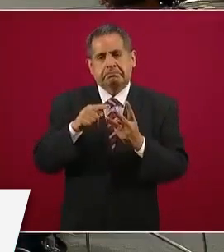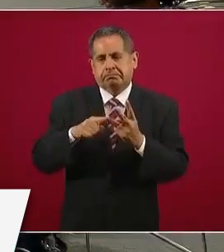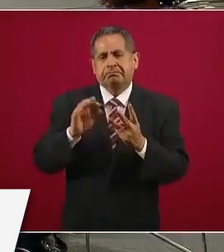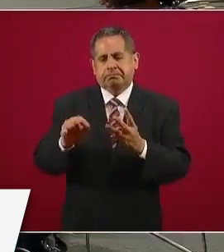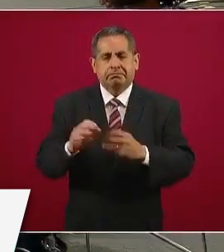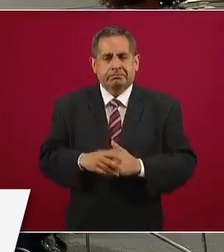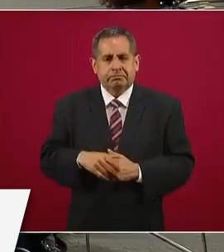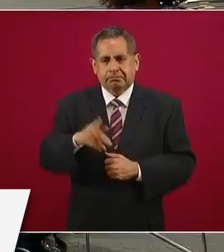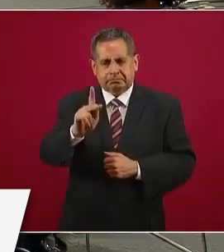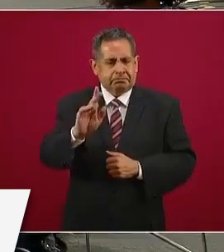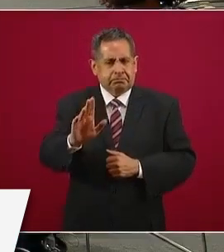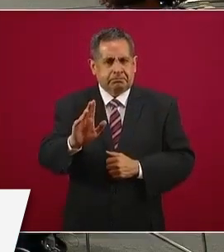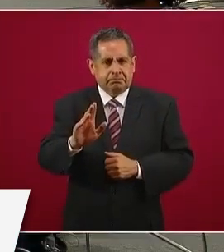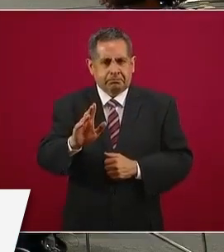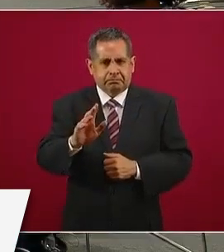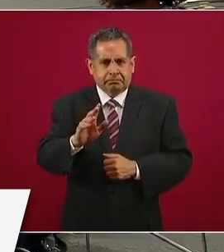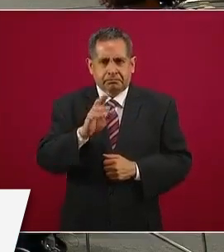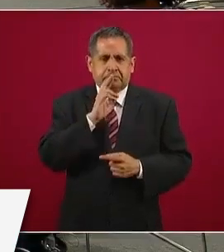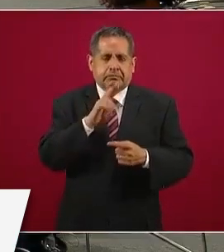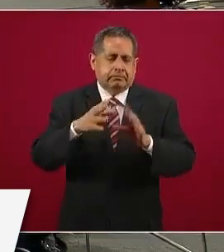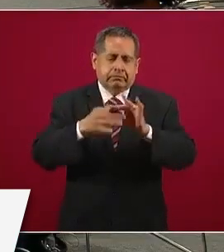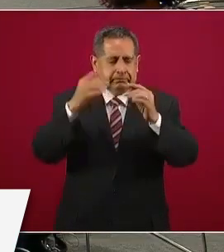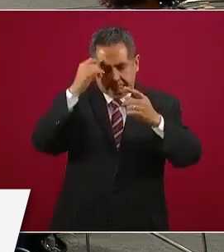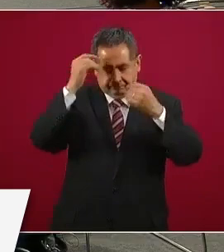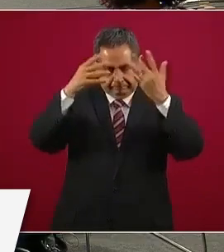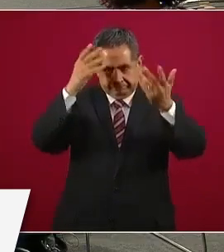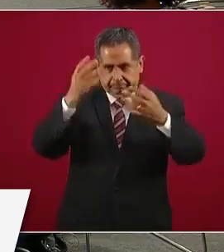Pero te estoy contestando así,